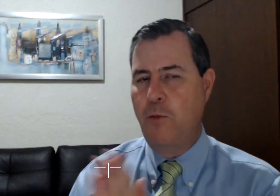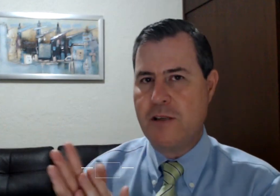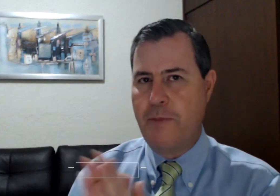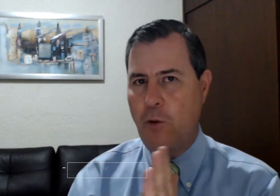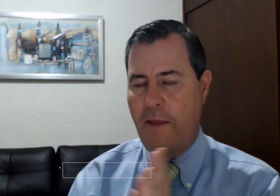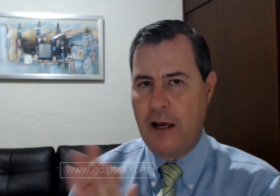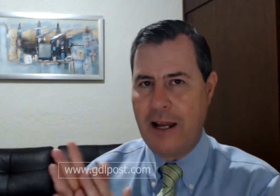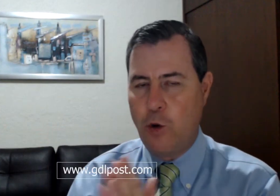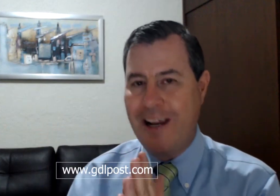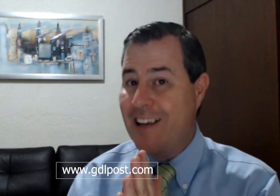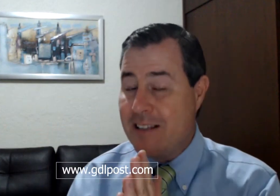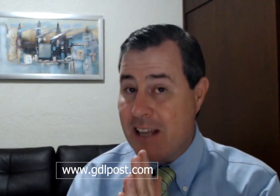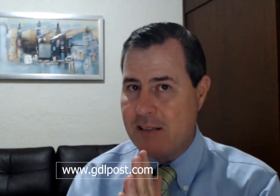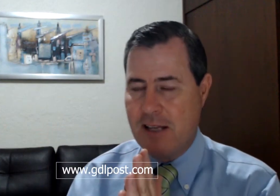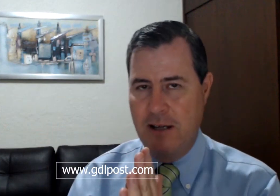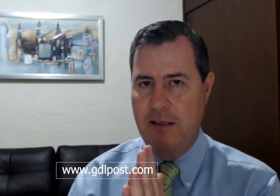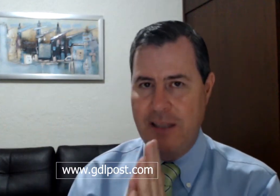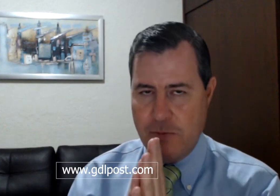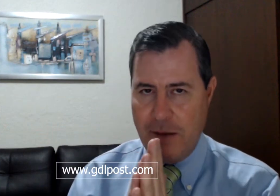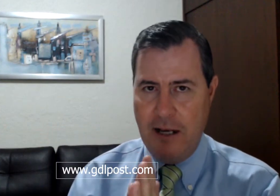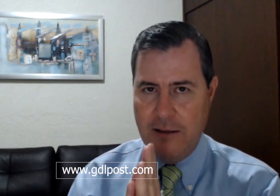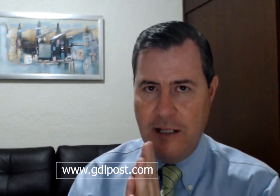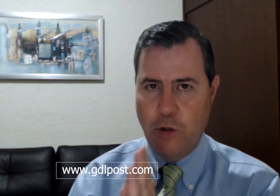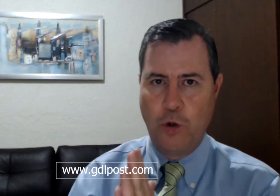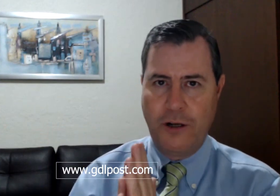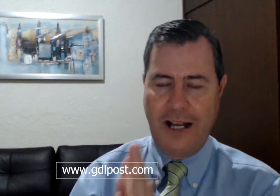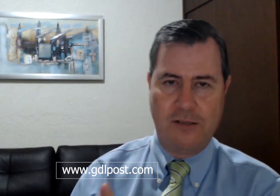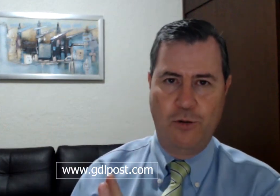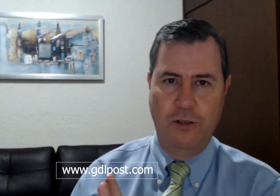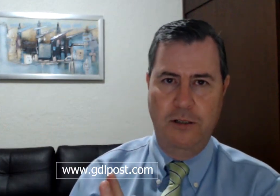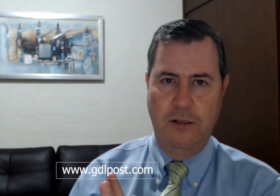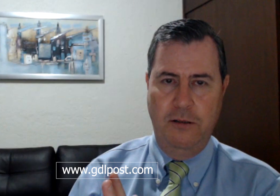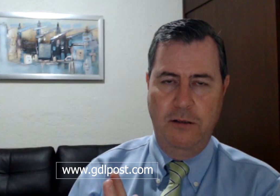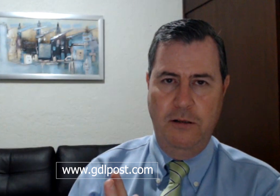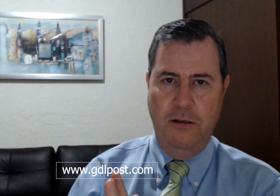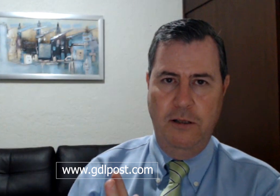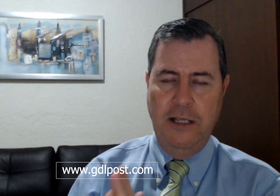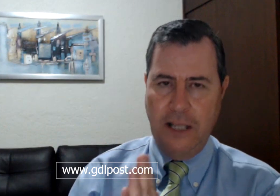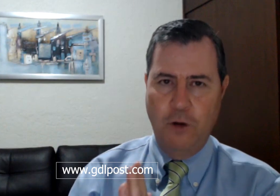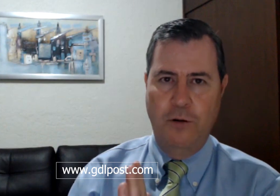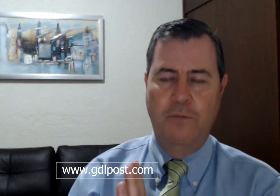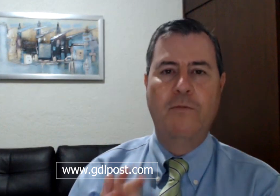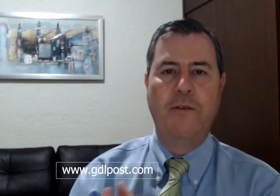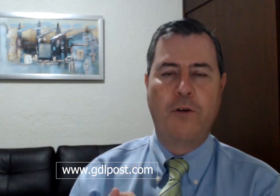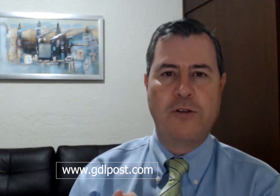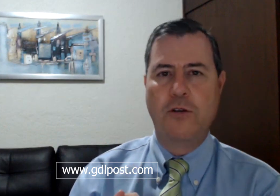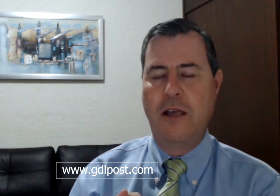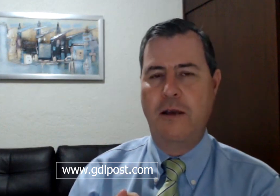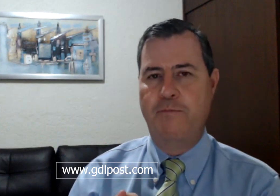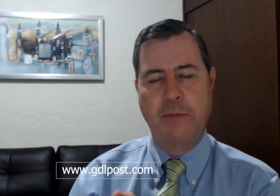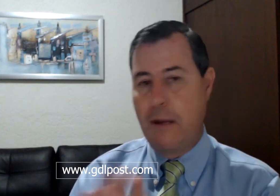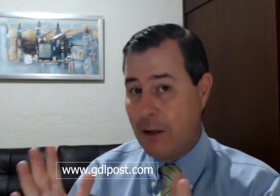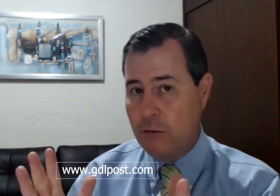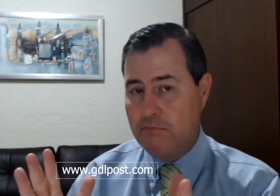presidente municipal en Guadalajara con licencia, Ismael del Toro Castro. Y tengo información